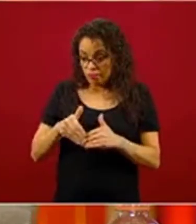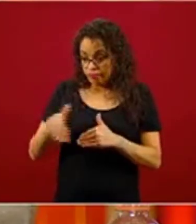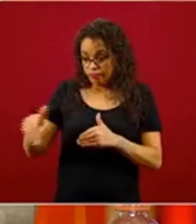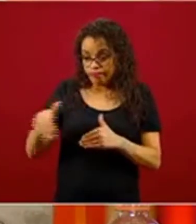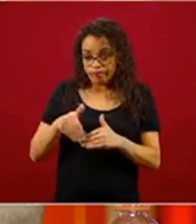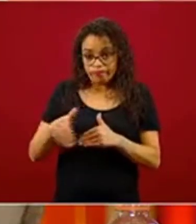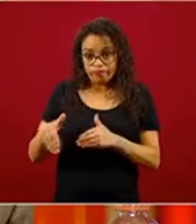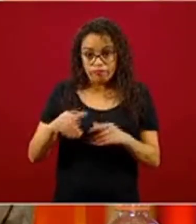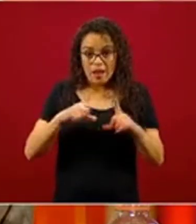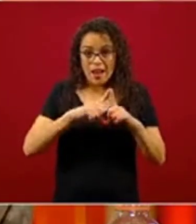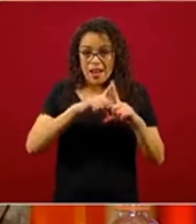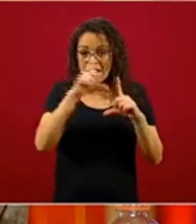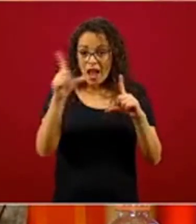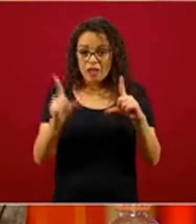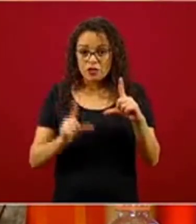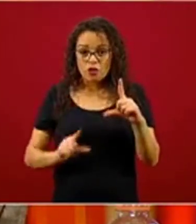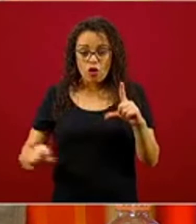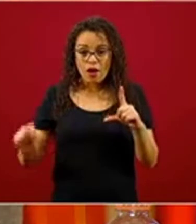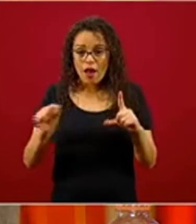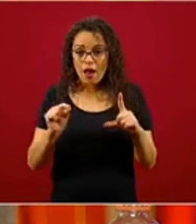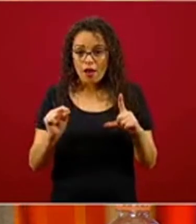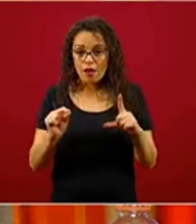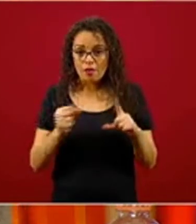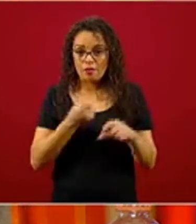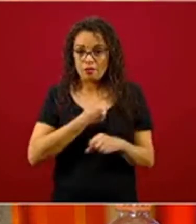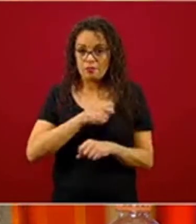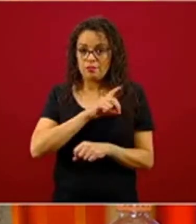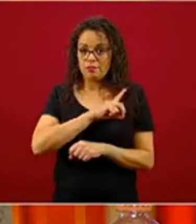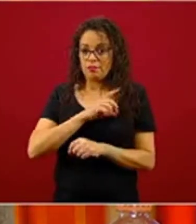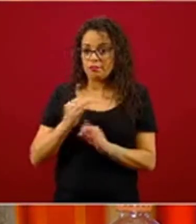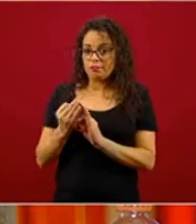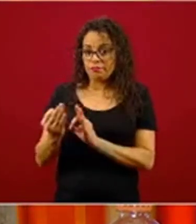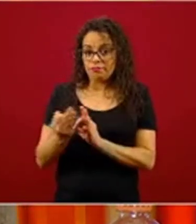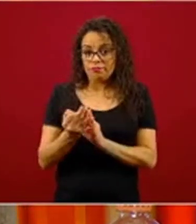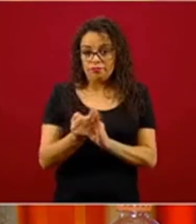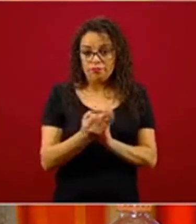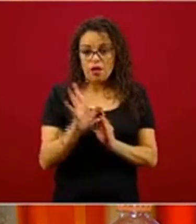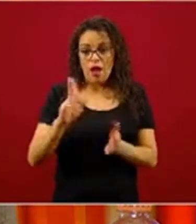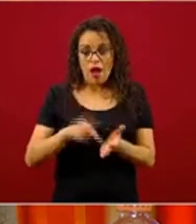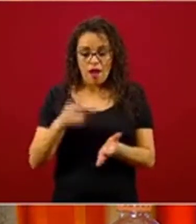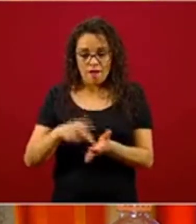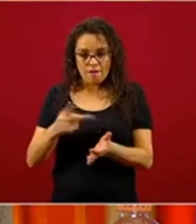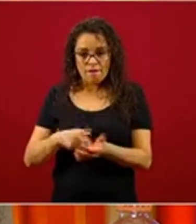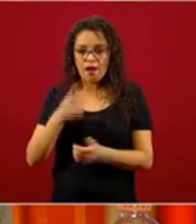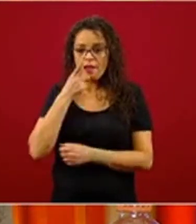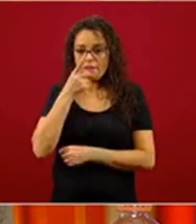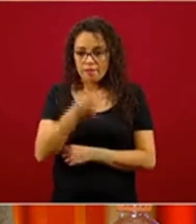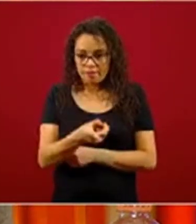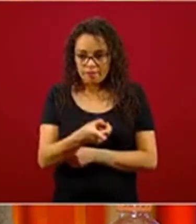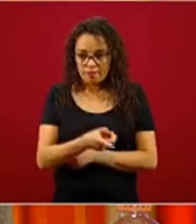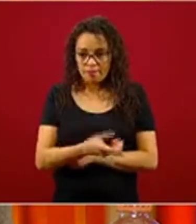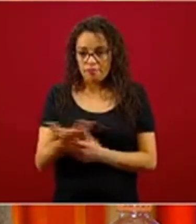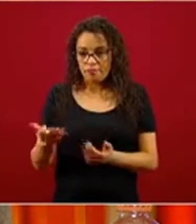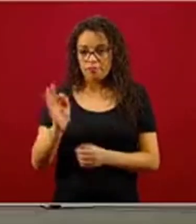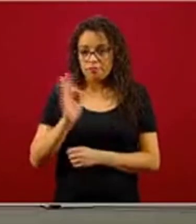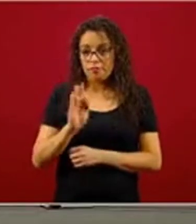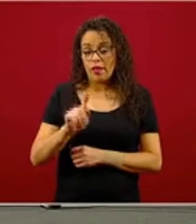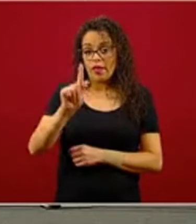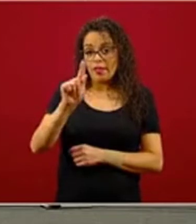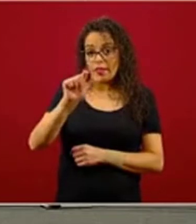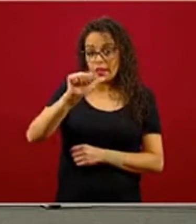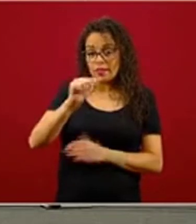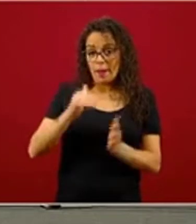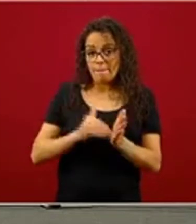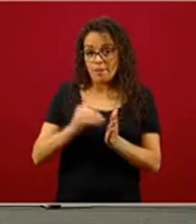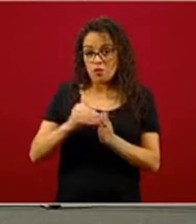restricción masiva que, como hemos comentado repetidamente, estimamos que podría estar en al menos 76 millones de personas